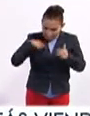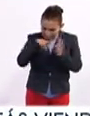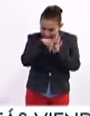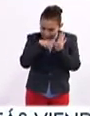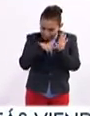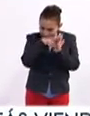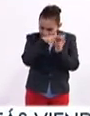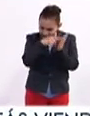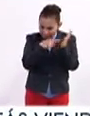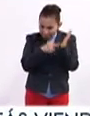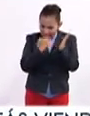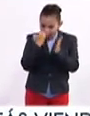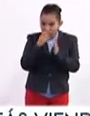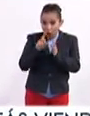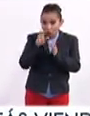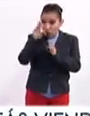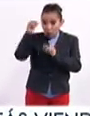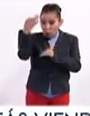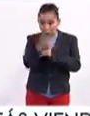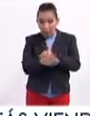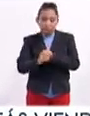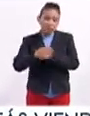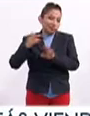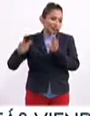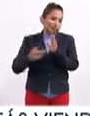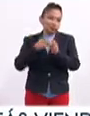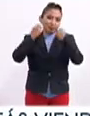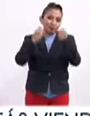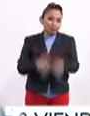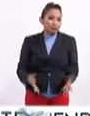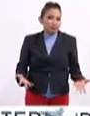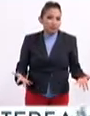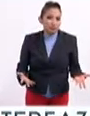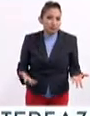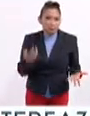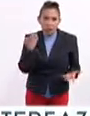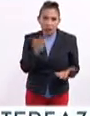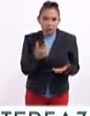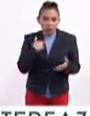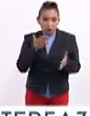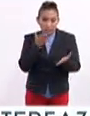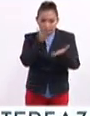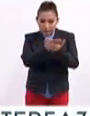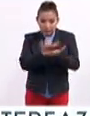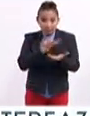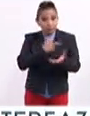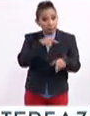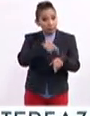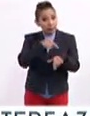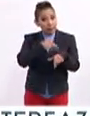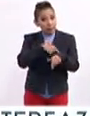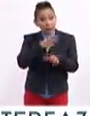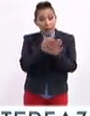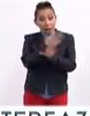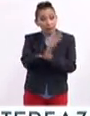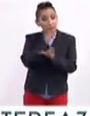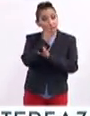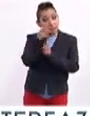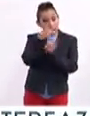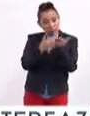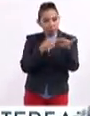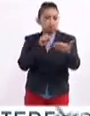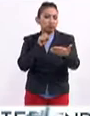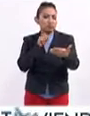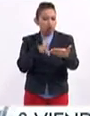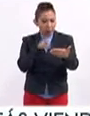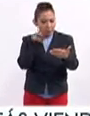protocolo. Si la escuela doctoral no lo acepta, pues va para atrás. Sí, y eso lo haces en cuanto llegas, tienes un pre-reporte que entregas y dices, ah, perfecto,